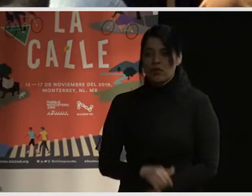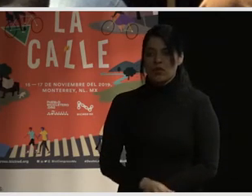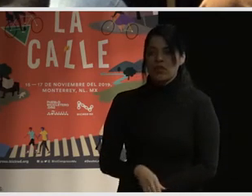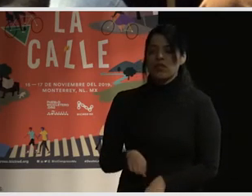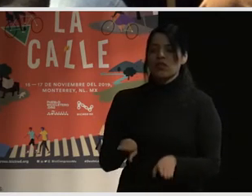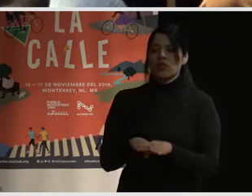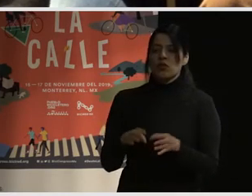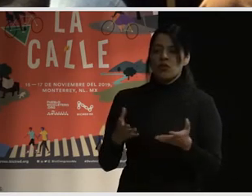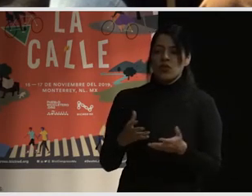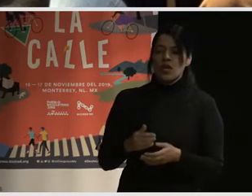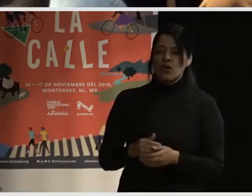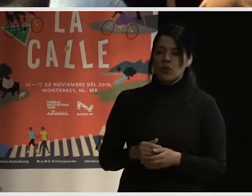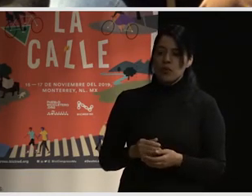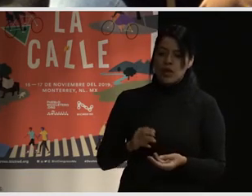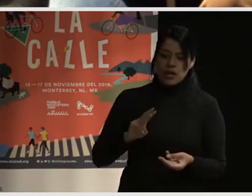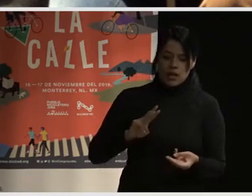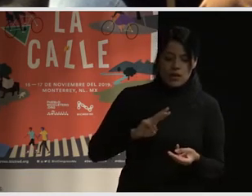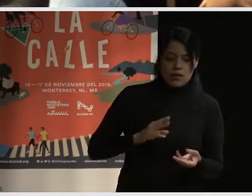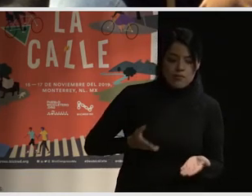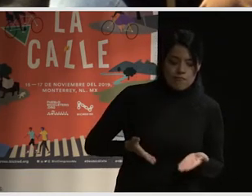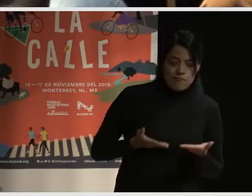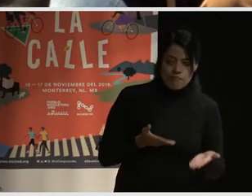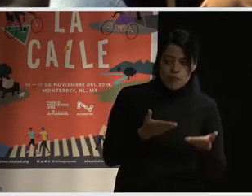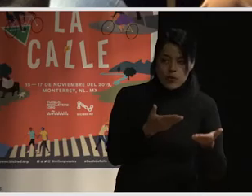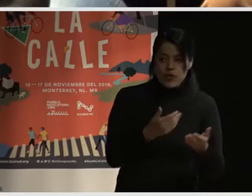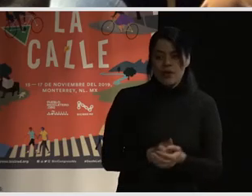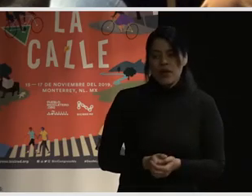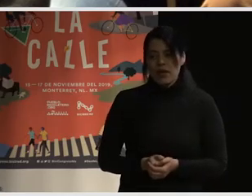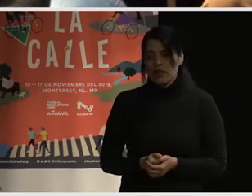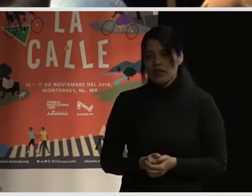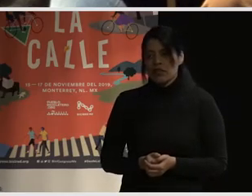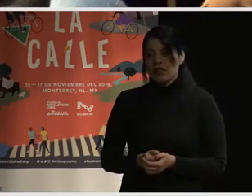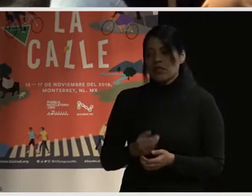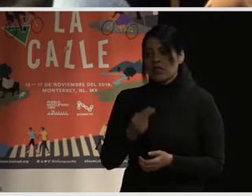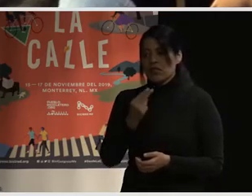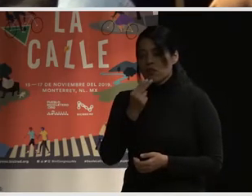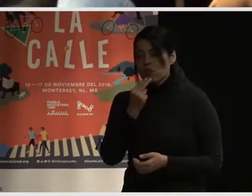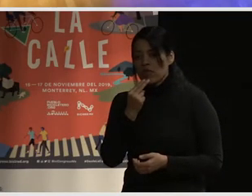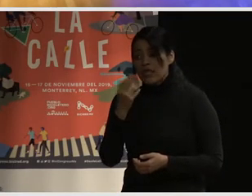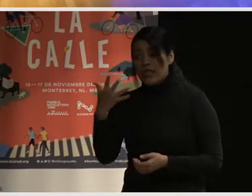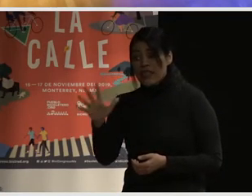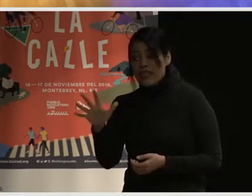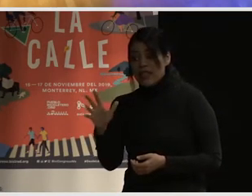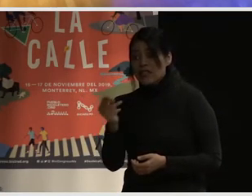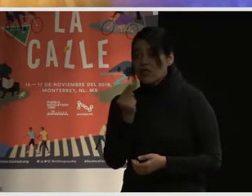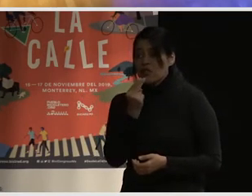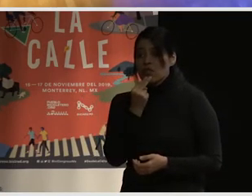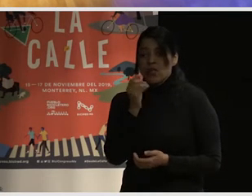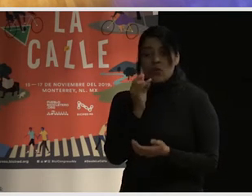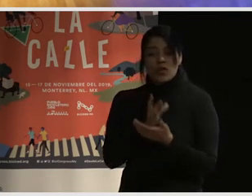motivarlos a que las 10 bicicletas y hoy se están usando una pues ese 98 por lo menos